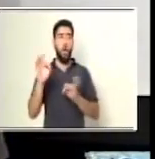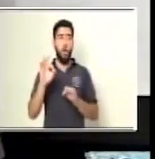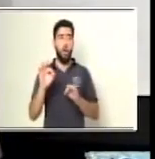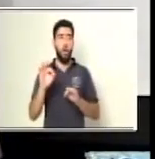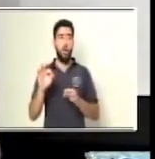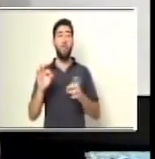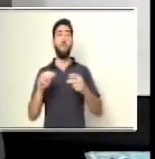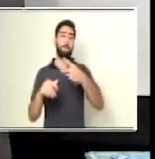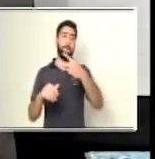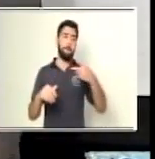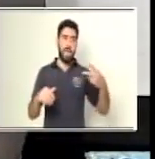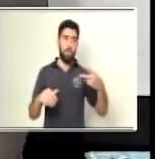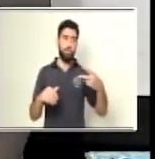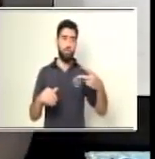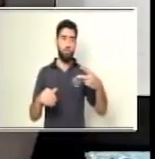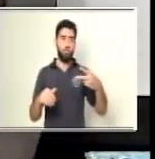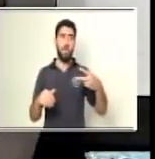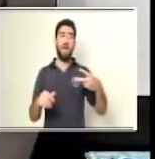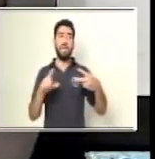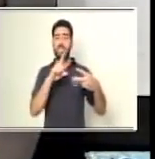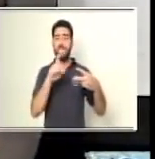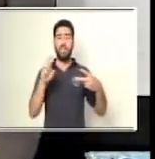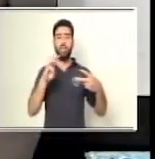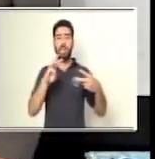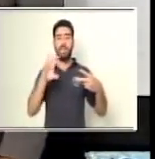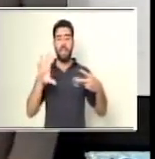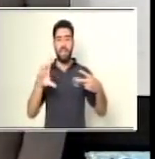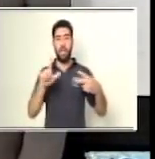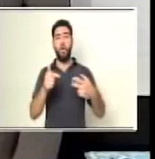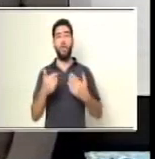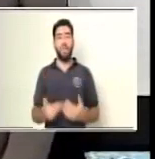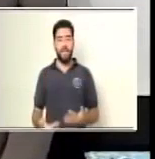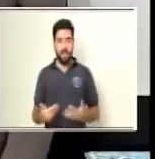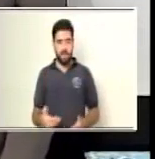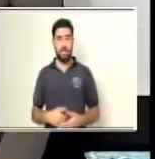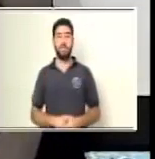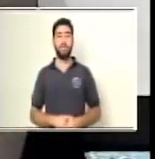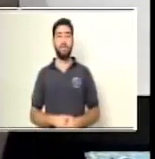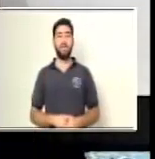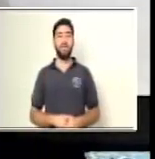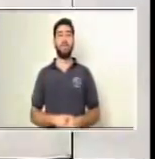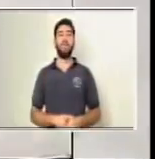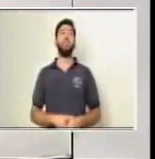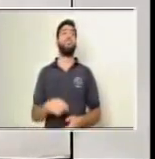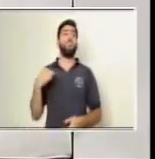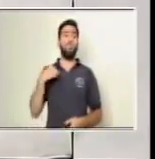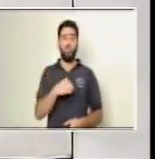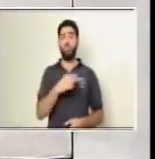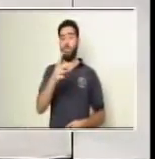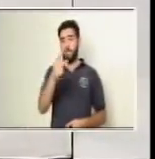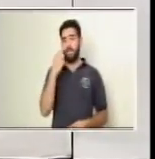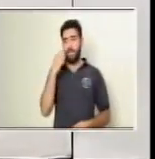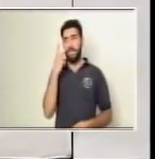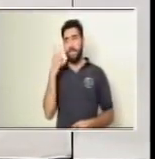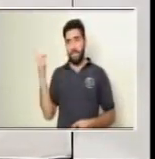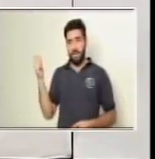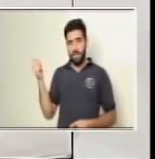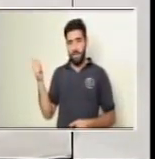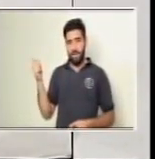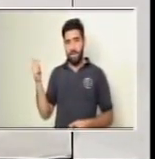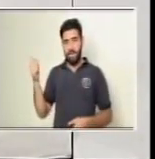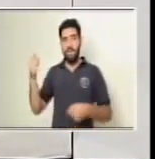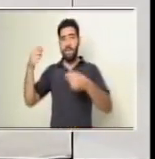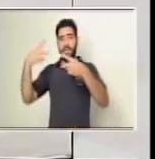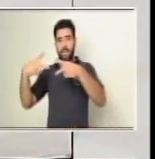pero menor a 135 libras. Vemos que esto